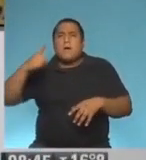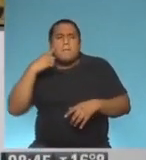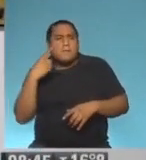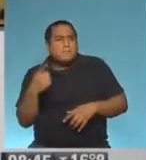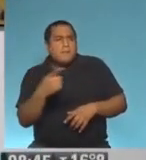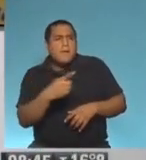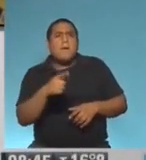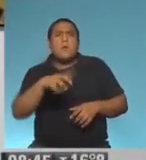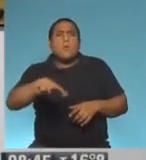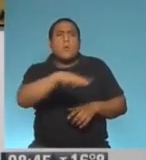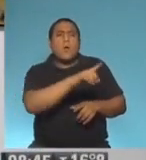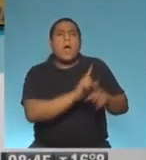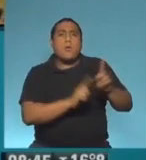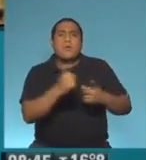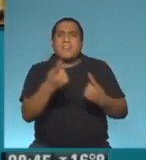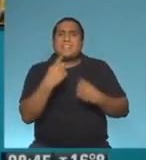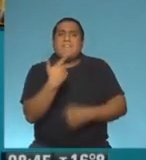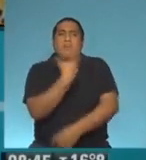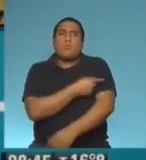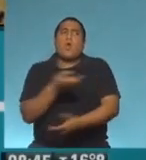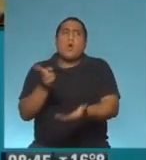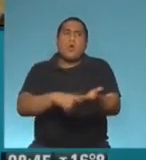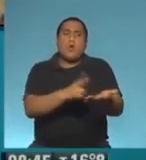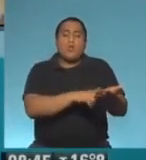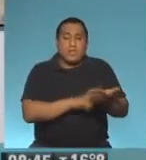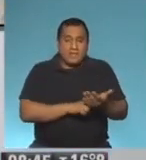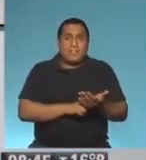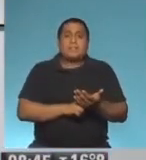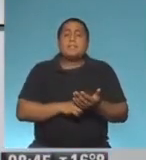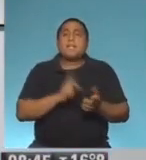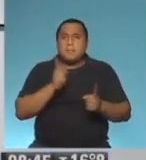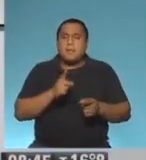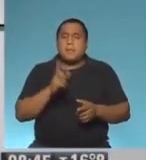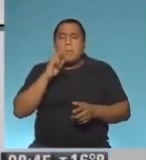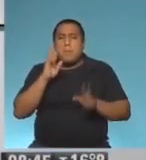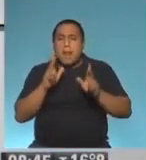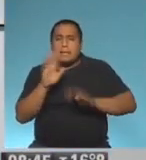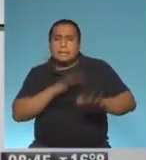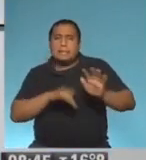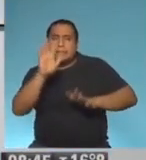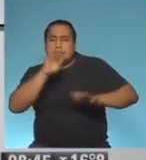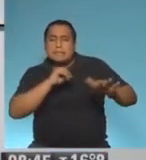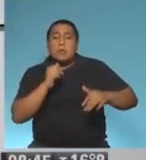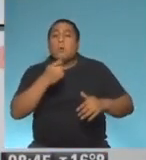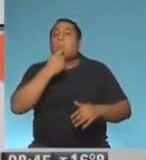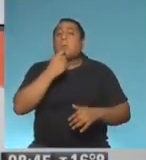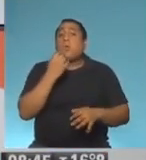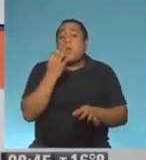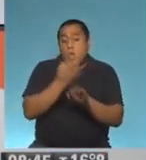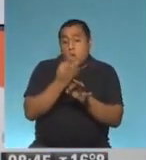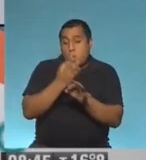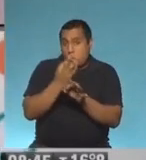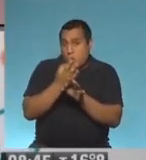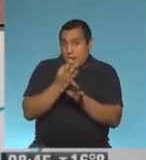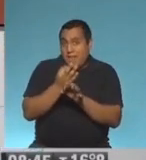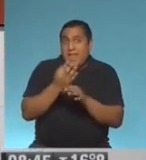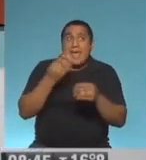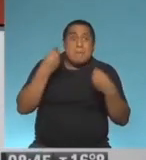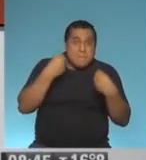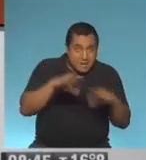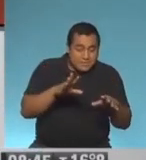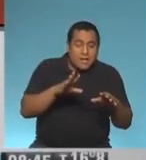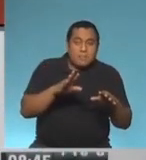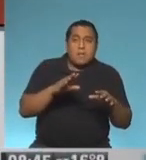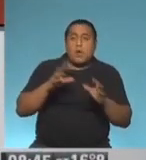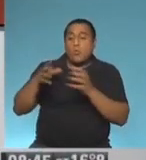necesitan recuperar dosis y haciendo estrategias de llamamiento o si comienzan las clases yendo a la escuela para que la